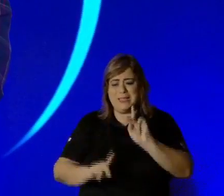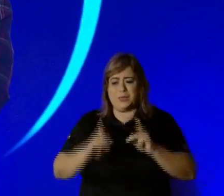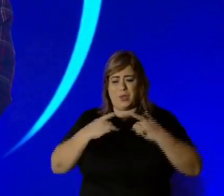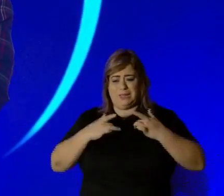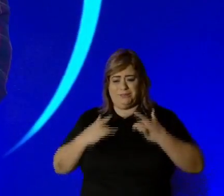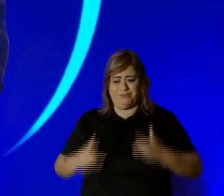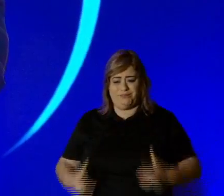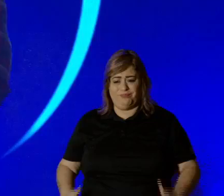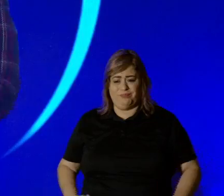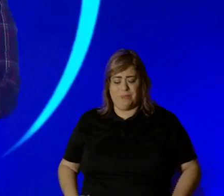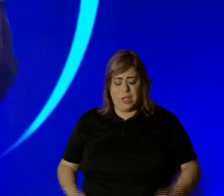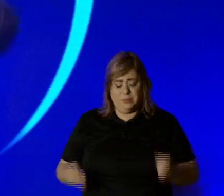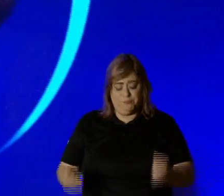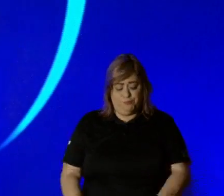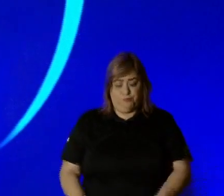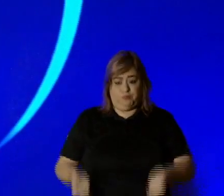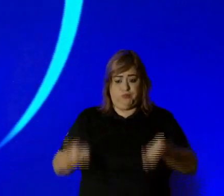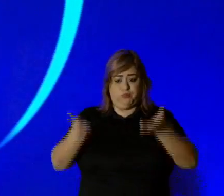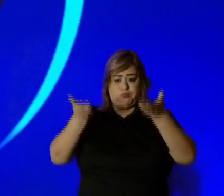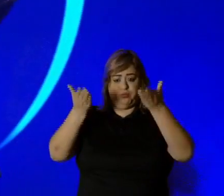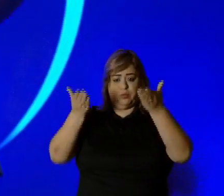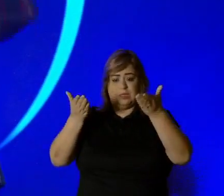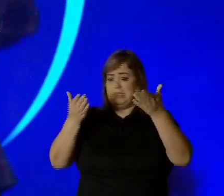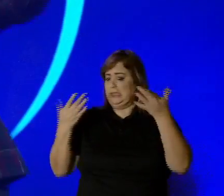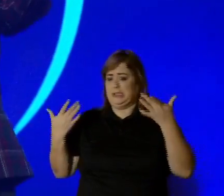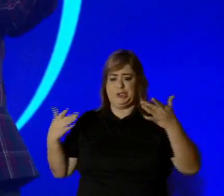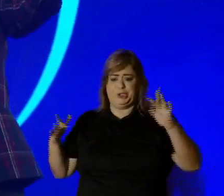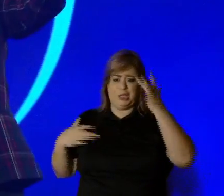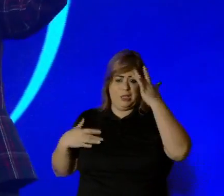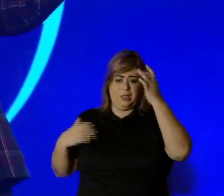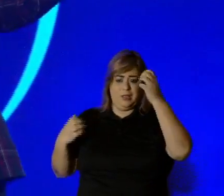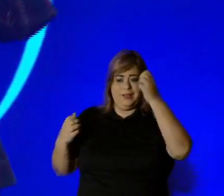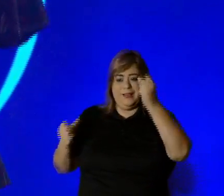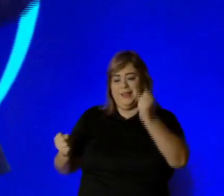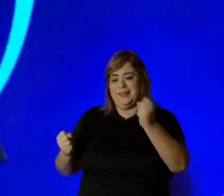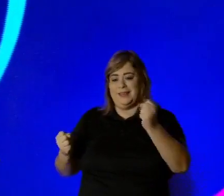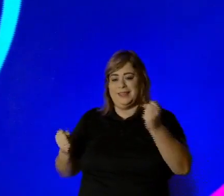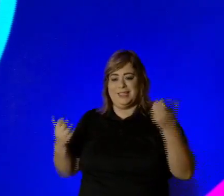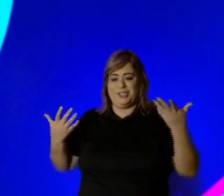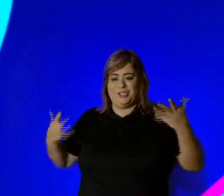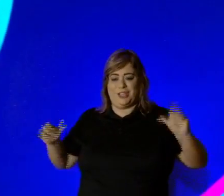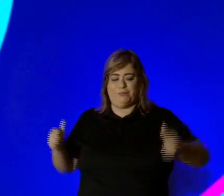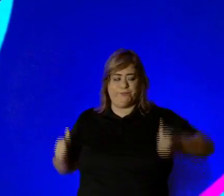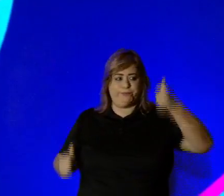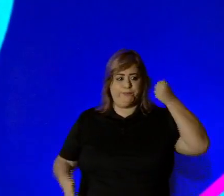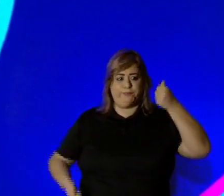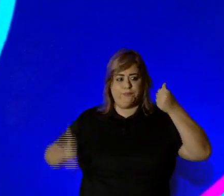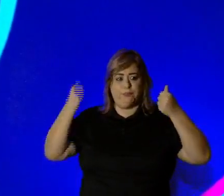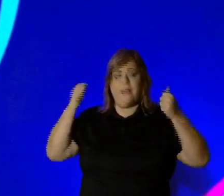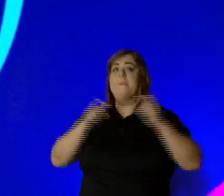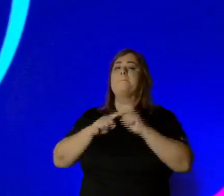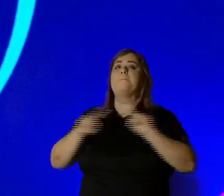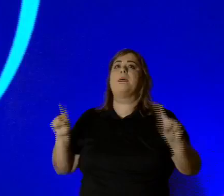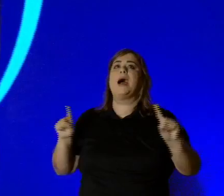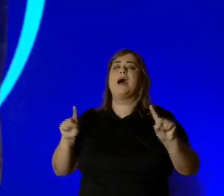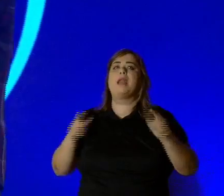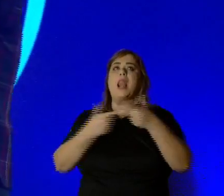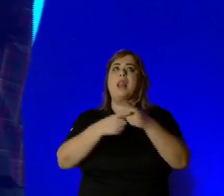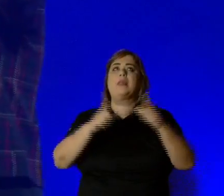vino enferma y ya se levantó, ya se sanó, ya se restauró, para que puedas adorar a Dios con toda